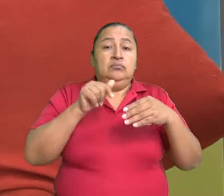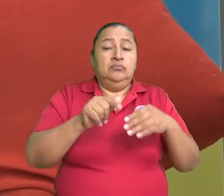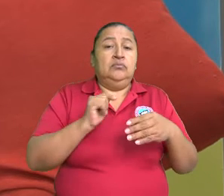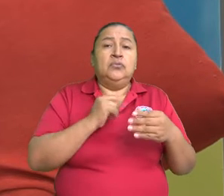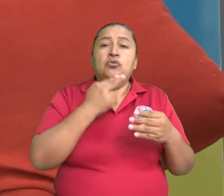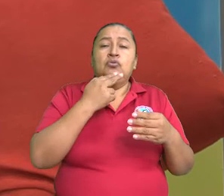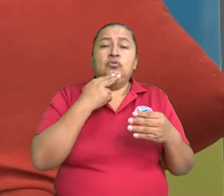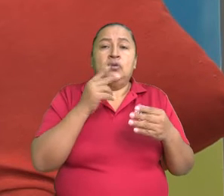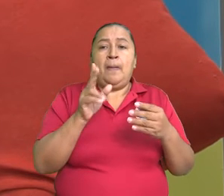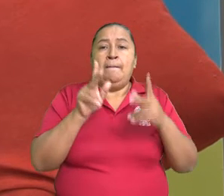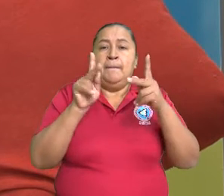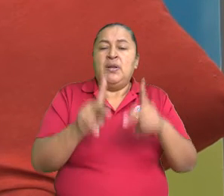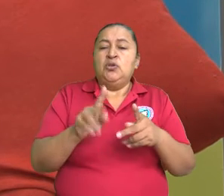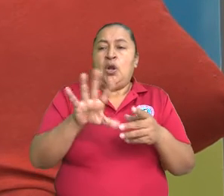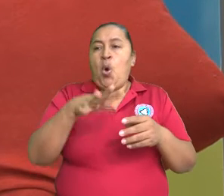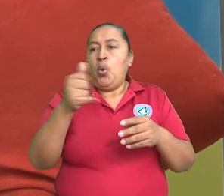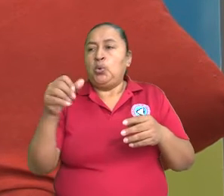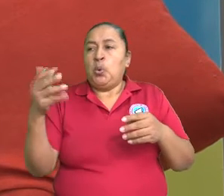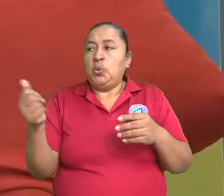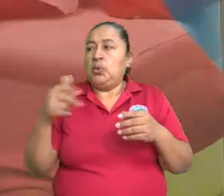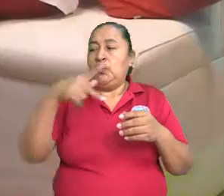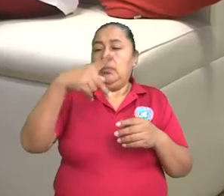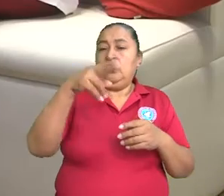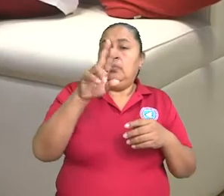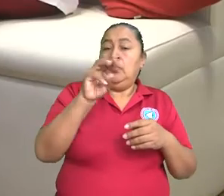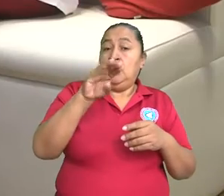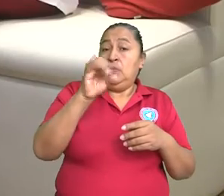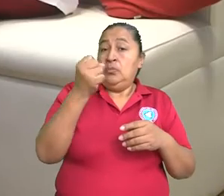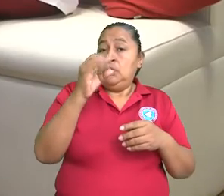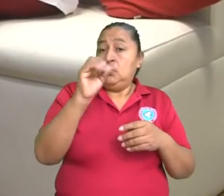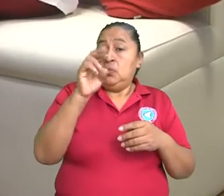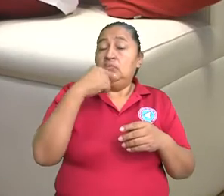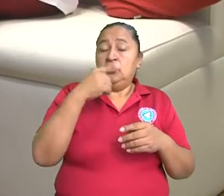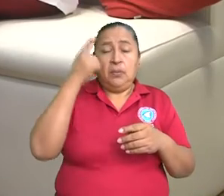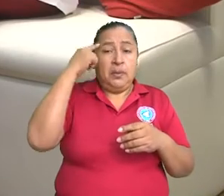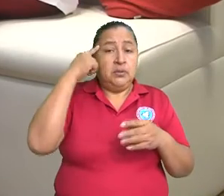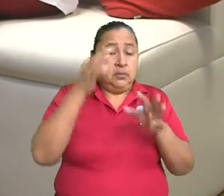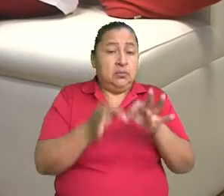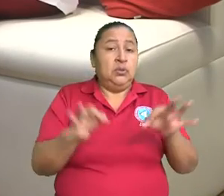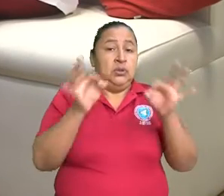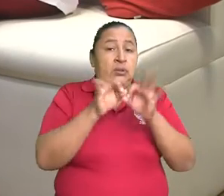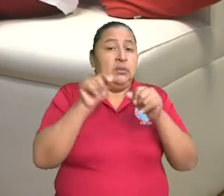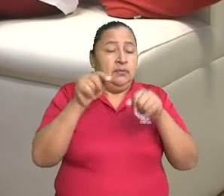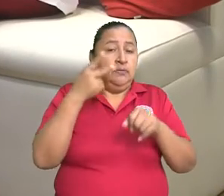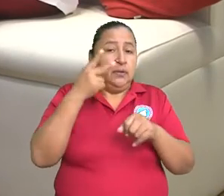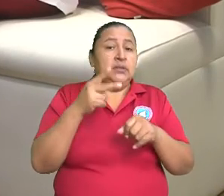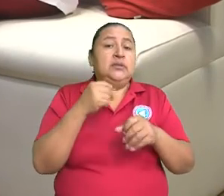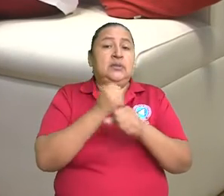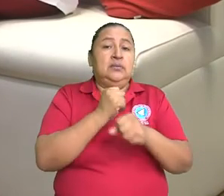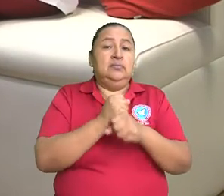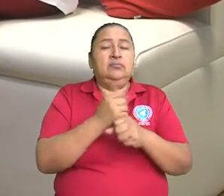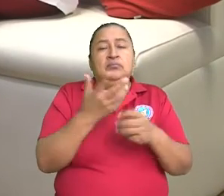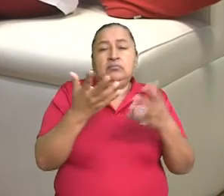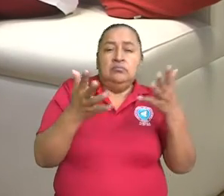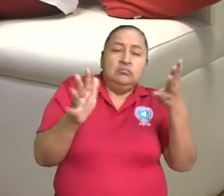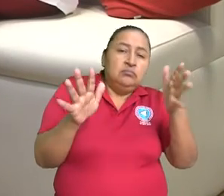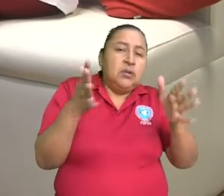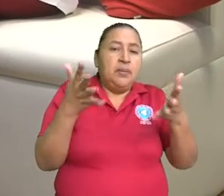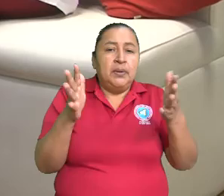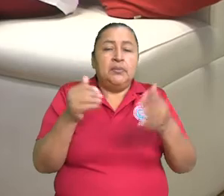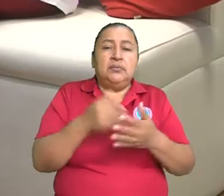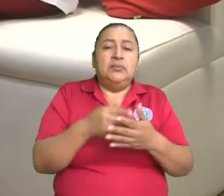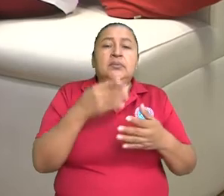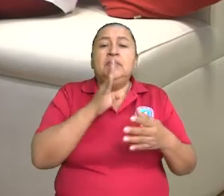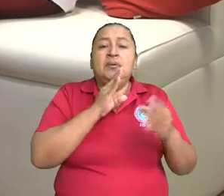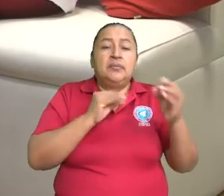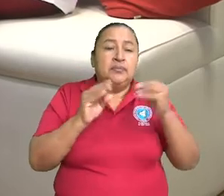no ser promiscuo, ¿me entiendes? Así es. Yo creo que ahí también es válido también observar esa parte. Pero ese era como un comercial que